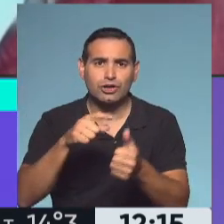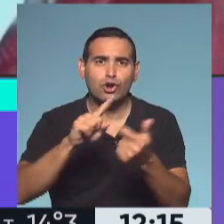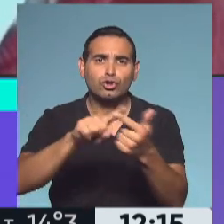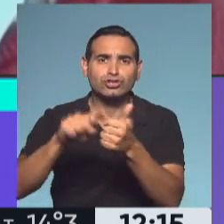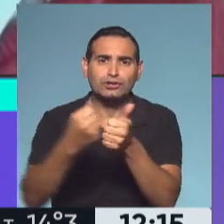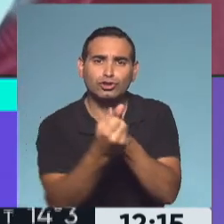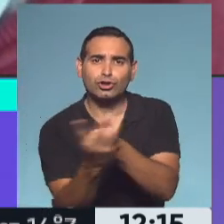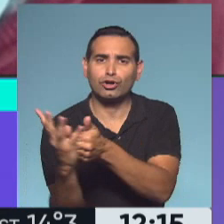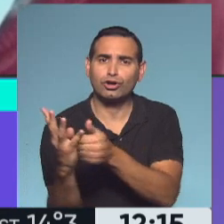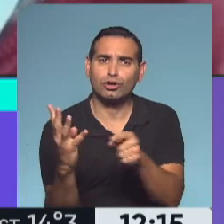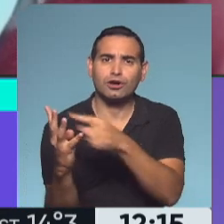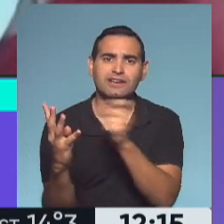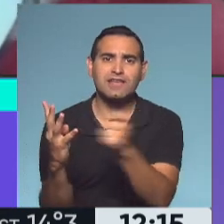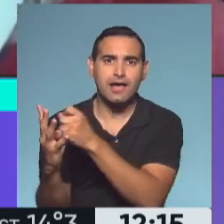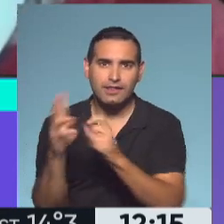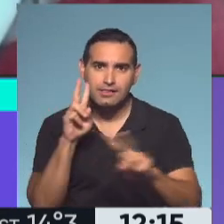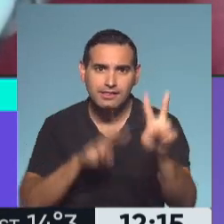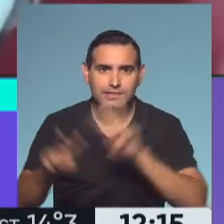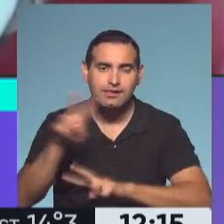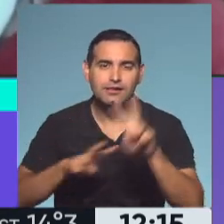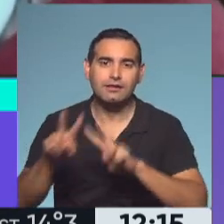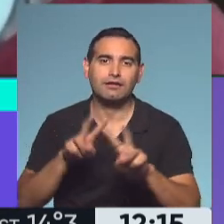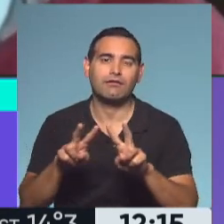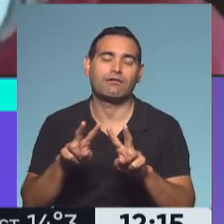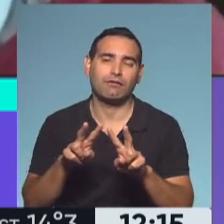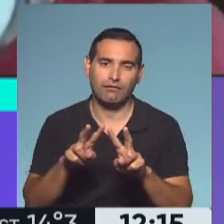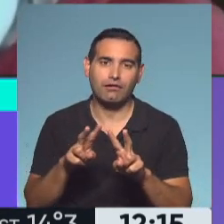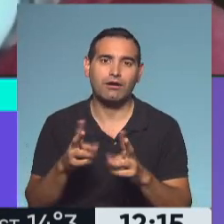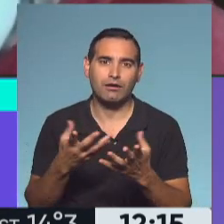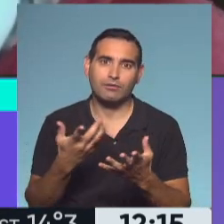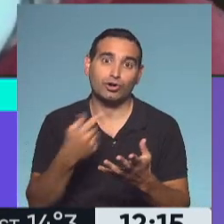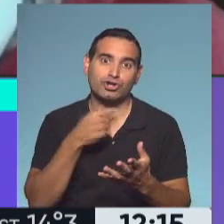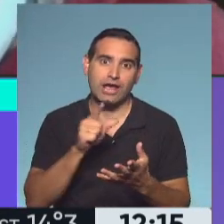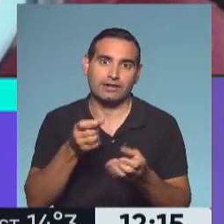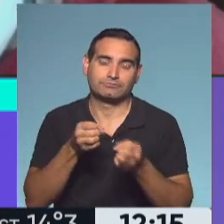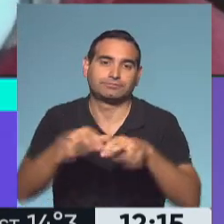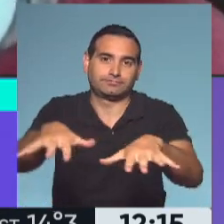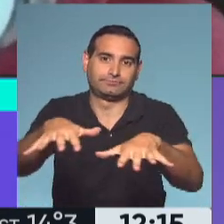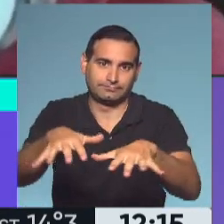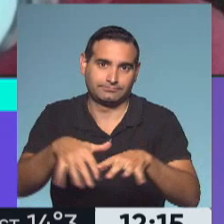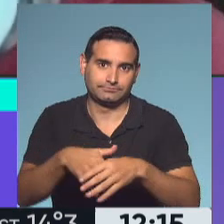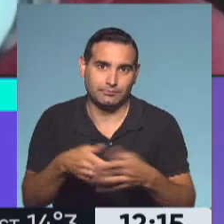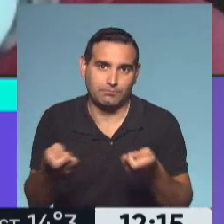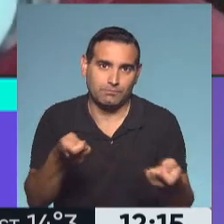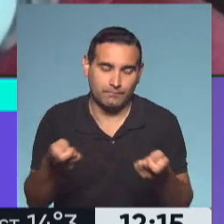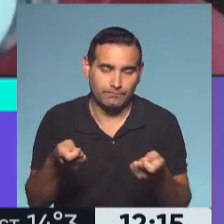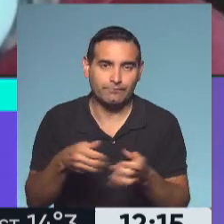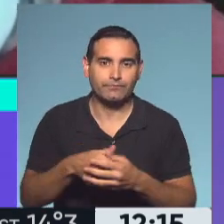contactos, podría prever, digamos, de que no se disemine en la comunidad. En